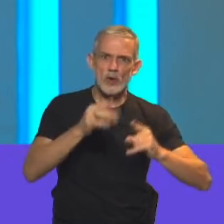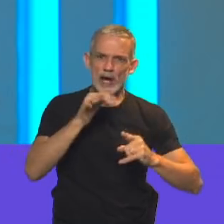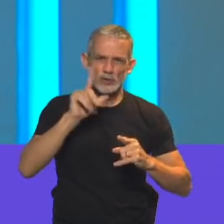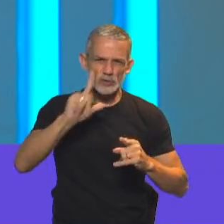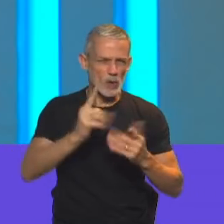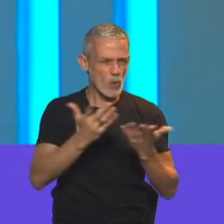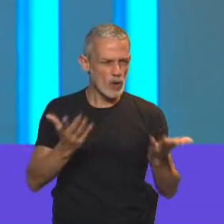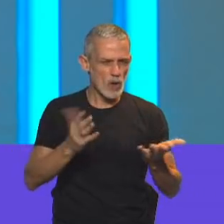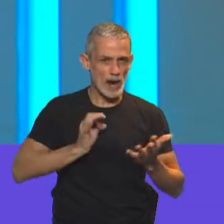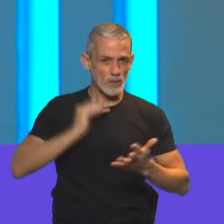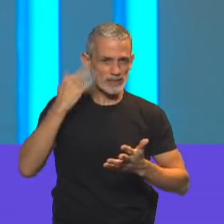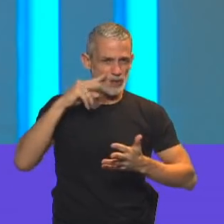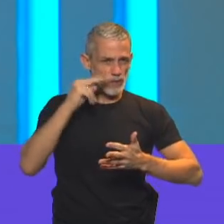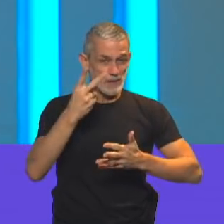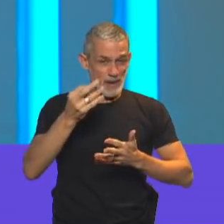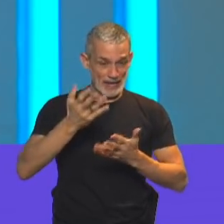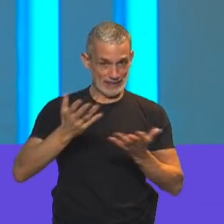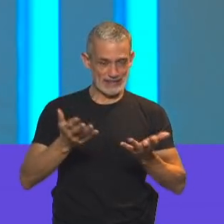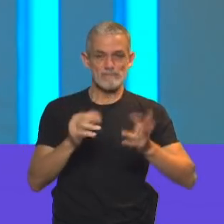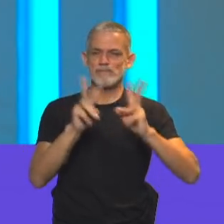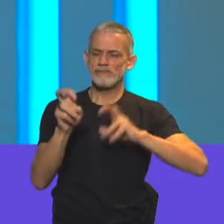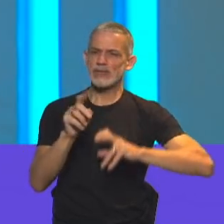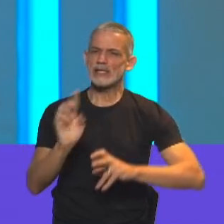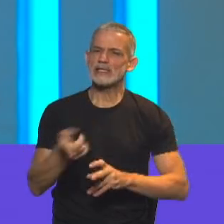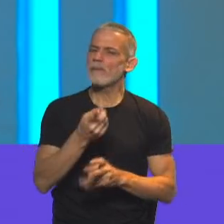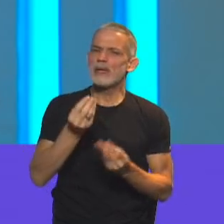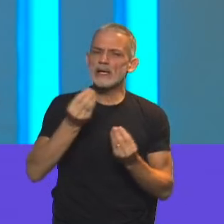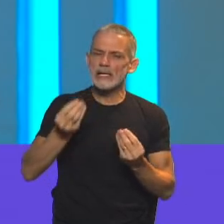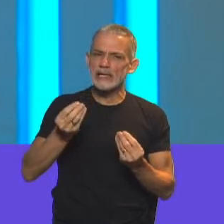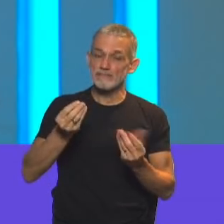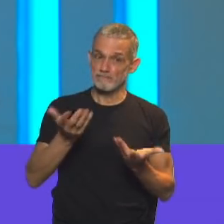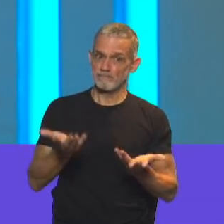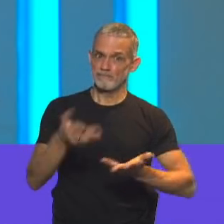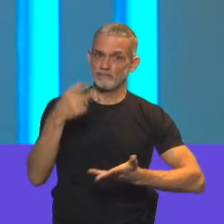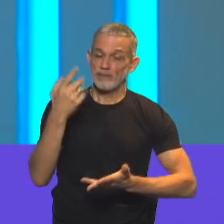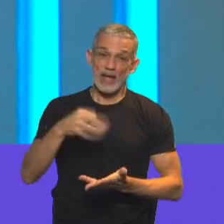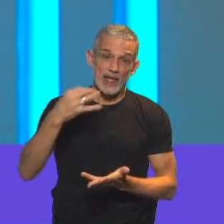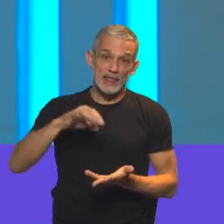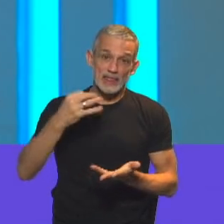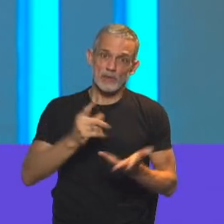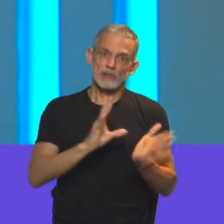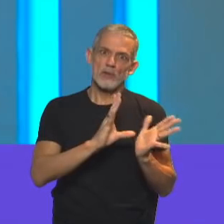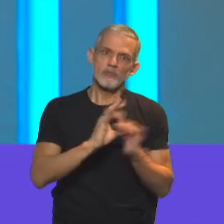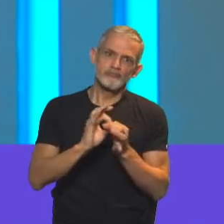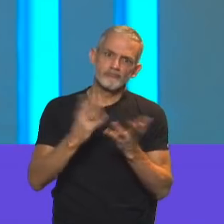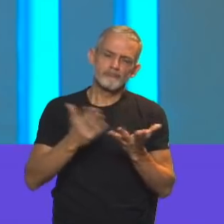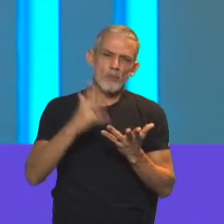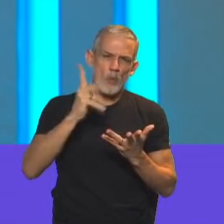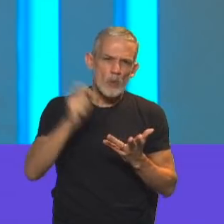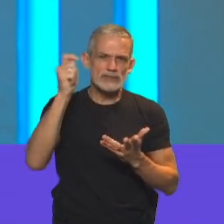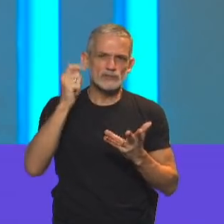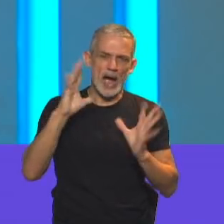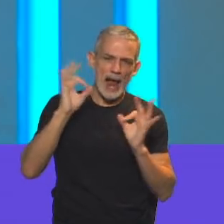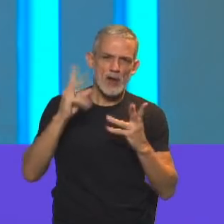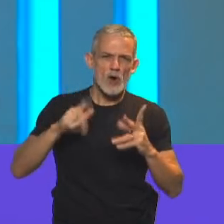de julio del año pasado por otro lado también tener y esto tendrá derivaciones probablemente judiciales ya